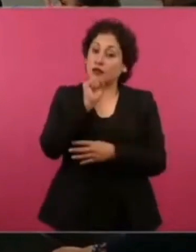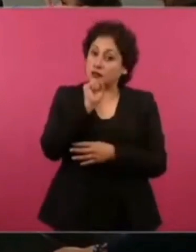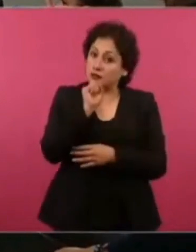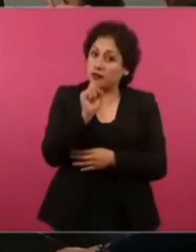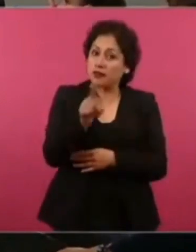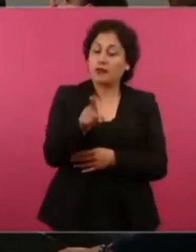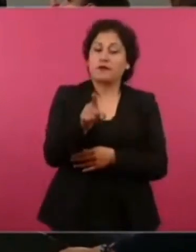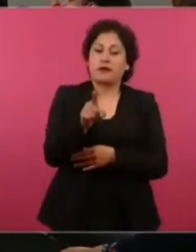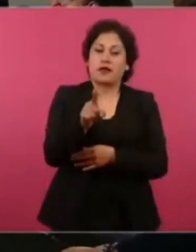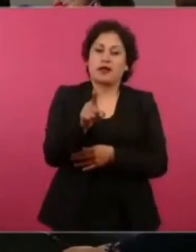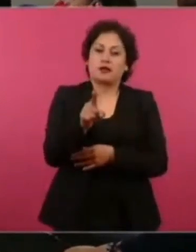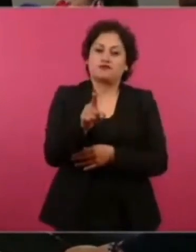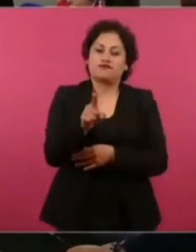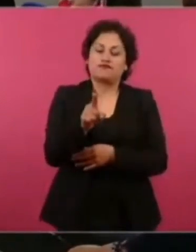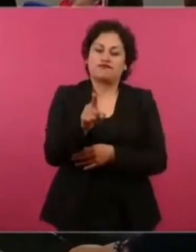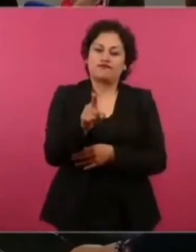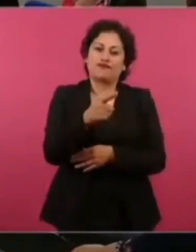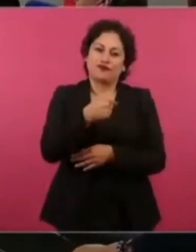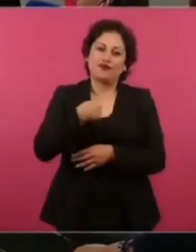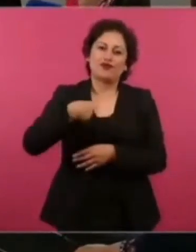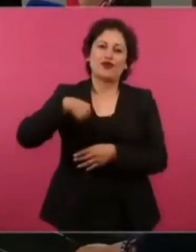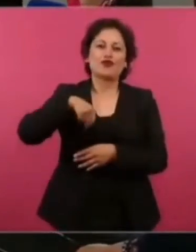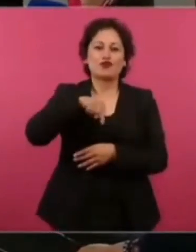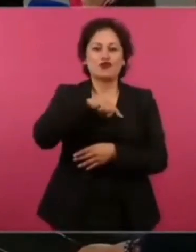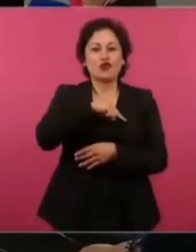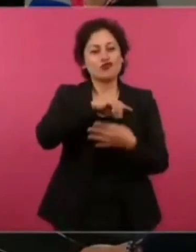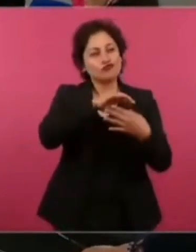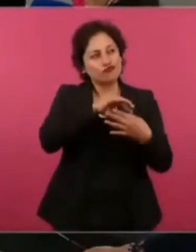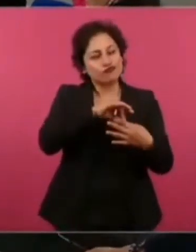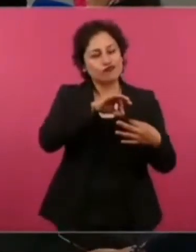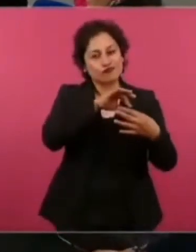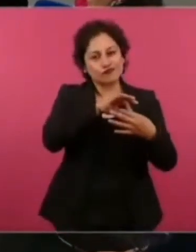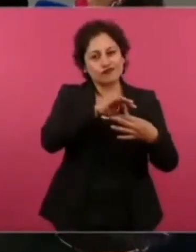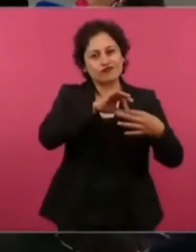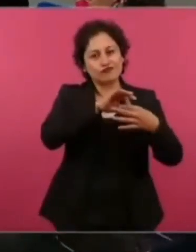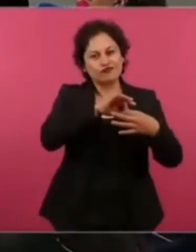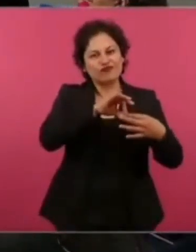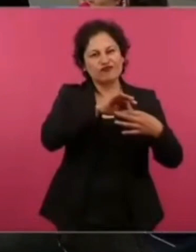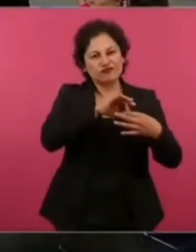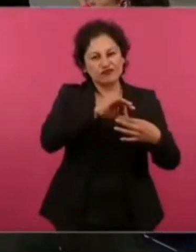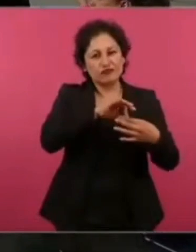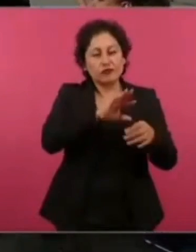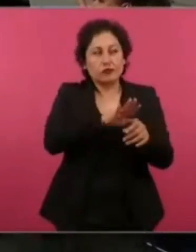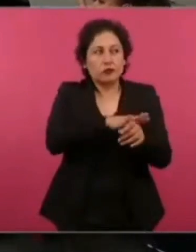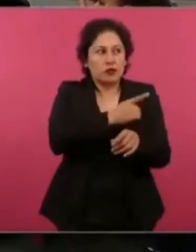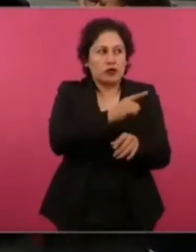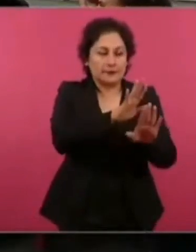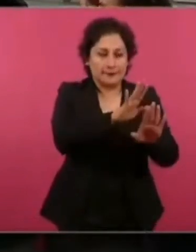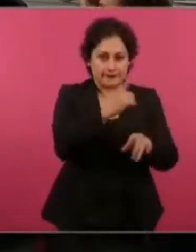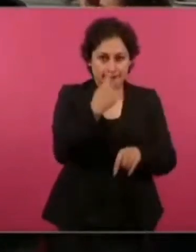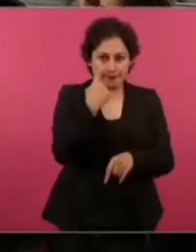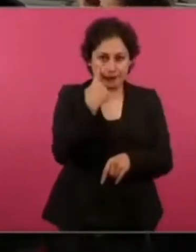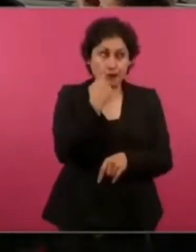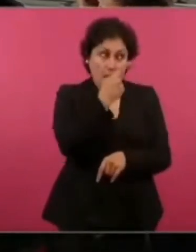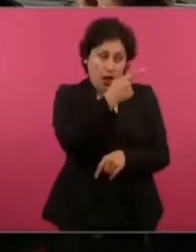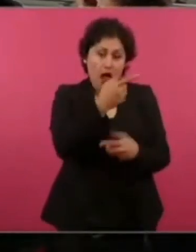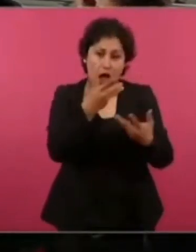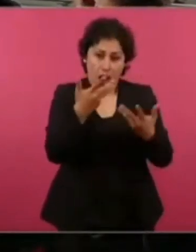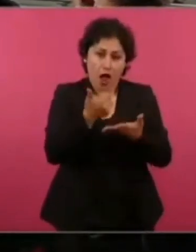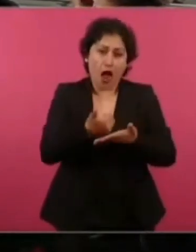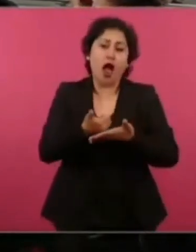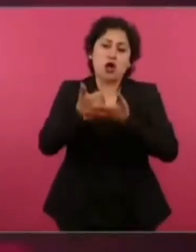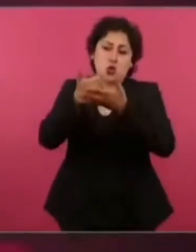persuadiéndolos de que no solo basta con esto, de que haya